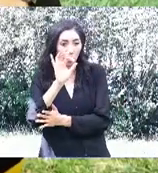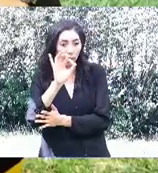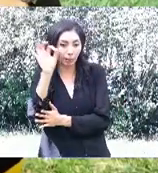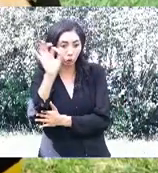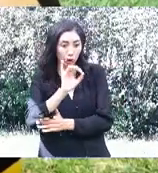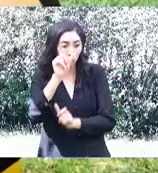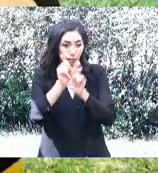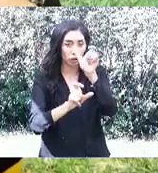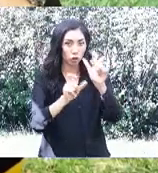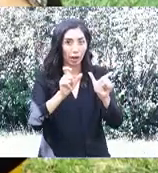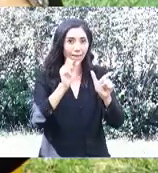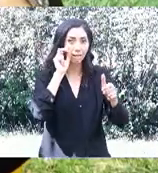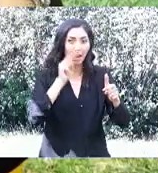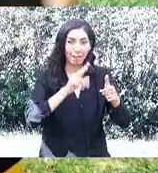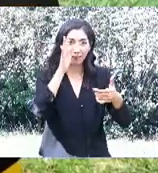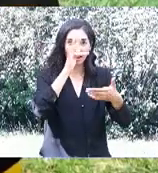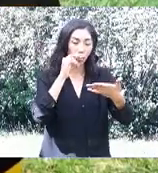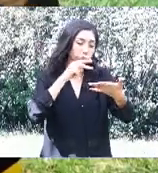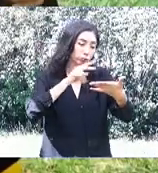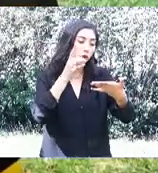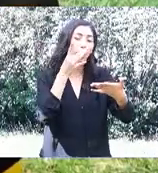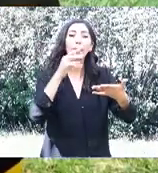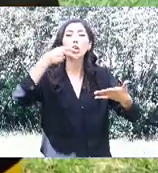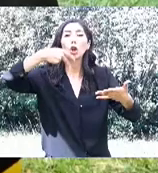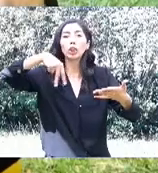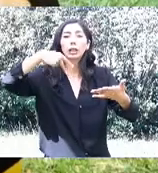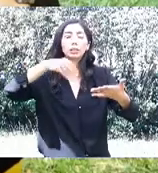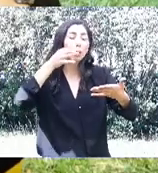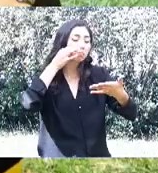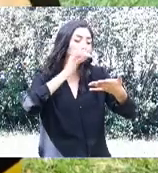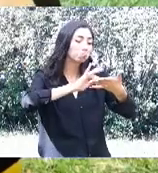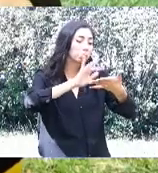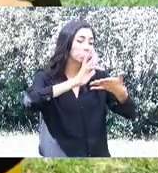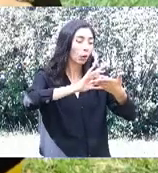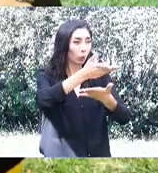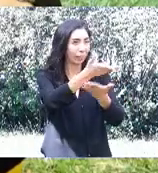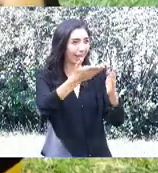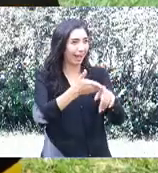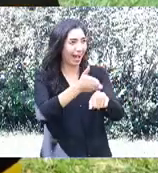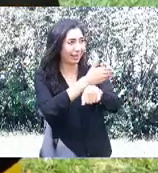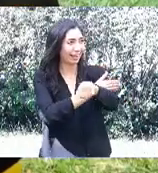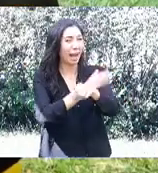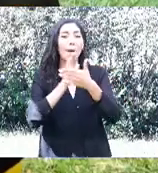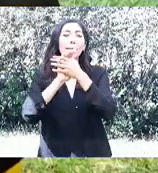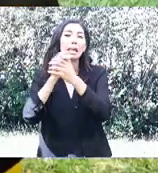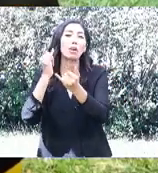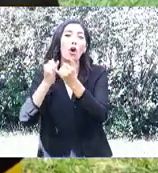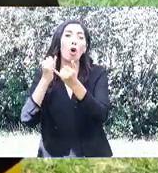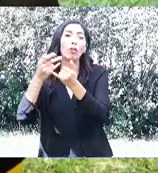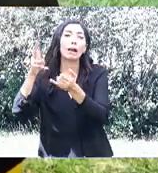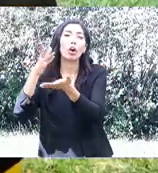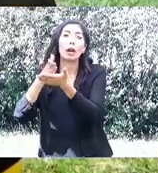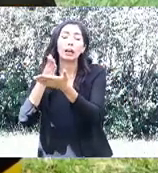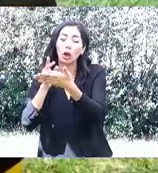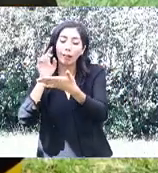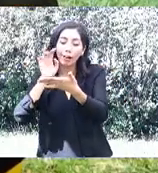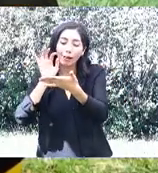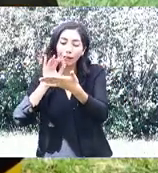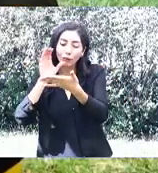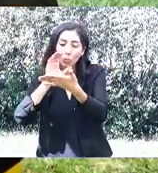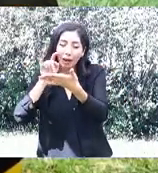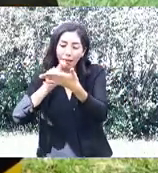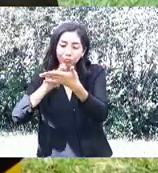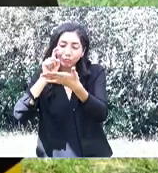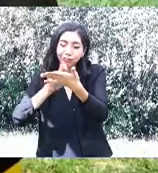usa Facebook lo usa para leer noticias se acuerdan que cuando ustedes se hicieron el Facebook buscaban amigo en el colegio Seguro seguro que todos los que hicieron Facebook